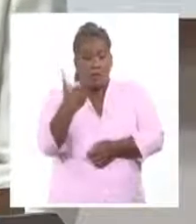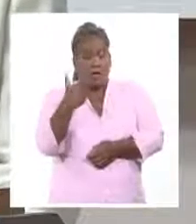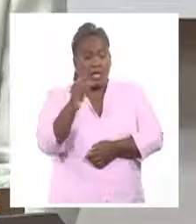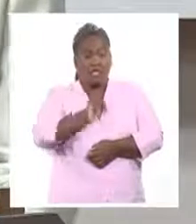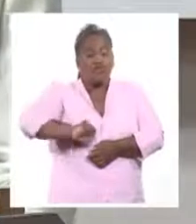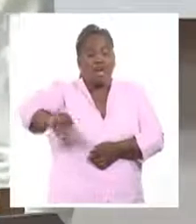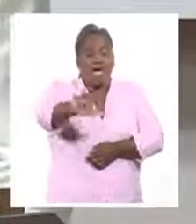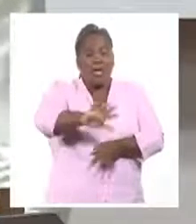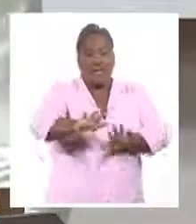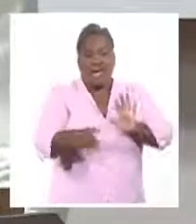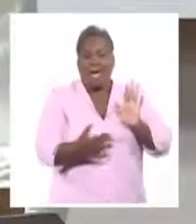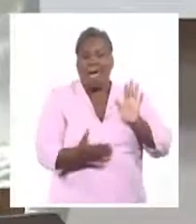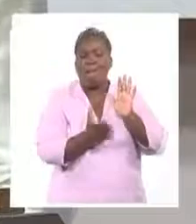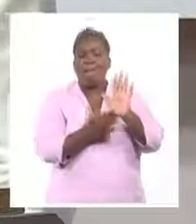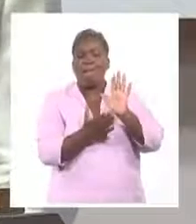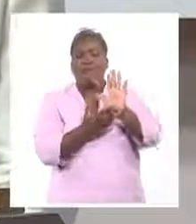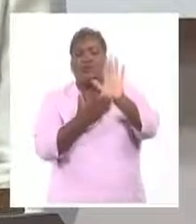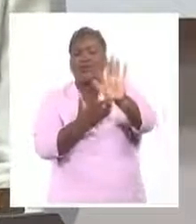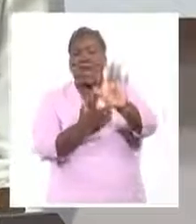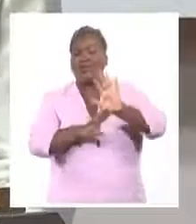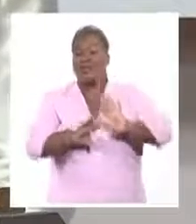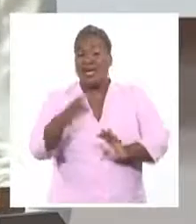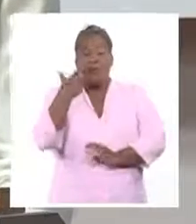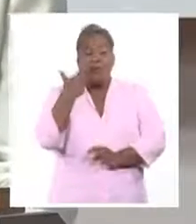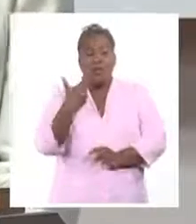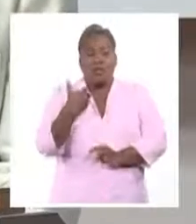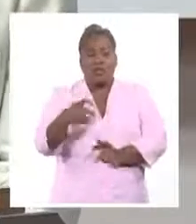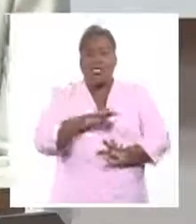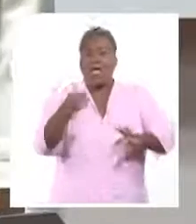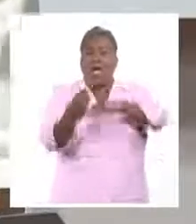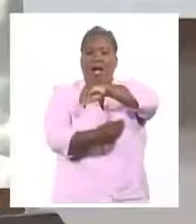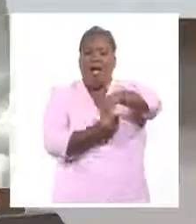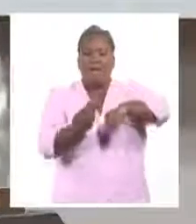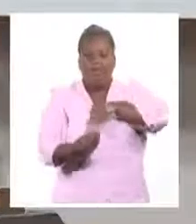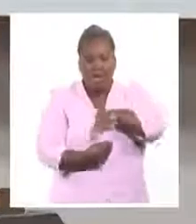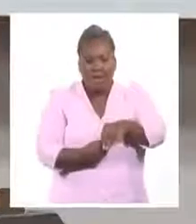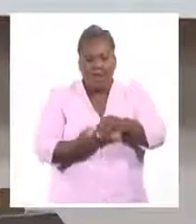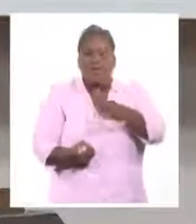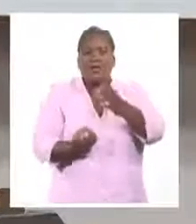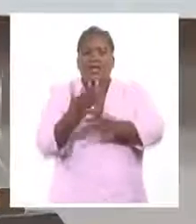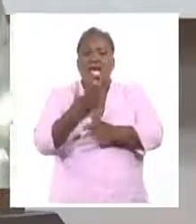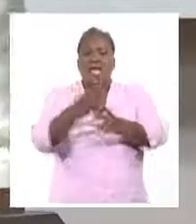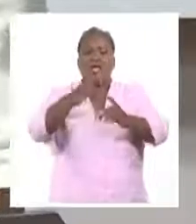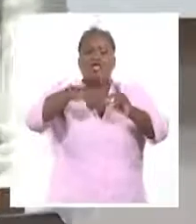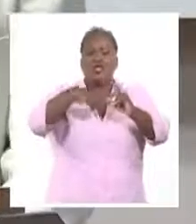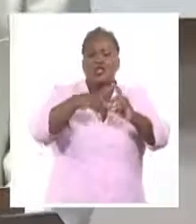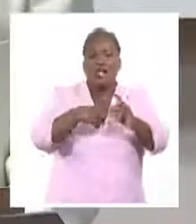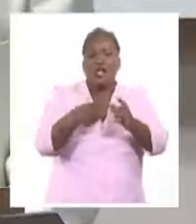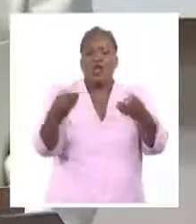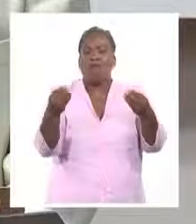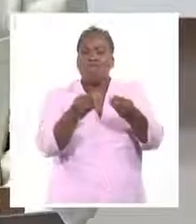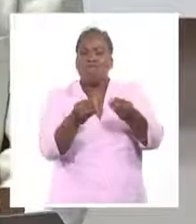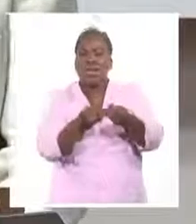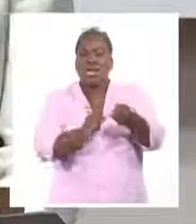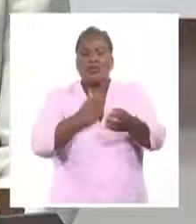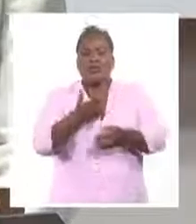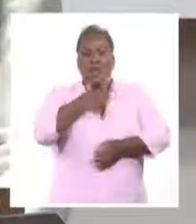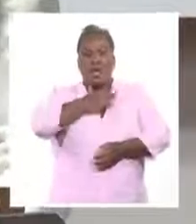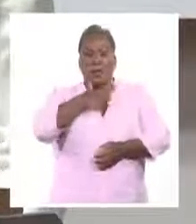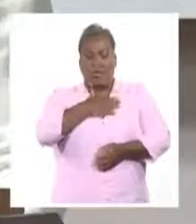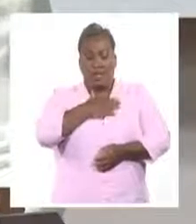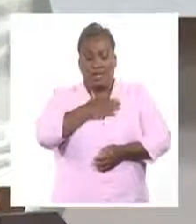socializarlo. Es imperativo dar el salto, generar contenidos a la altura de las potencialidades de nuestra cultura. Pero para